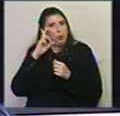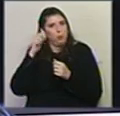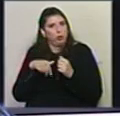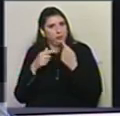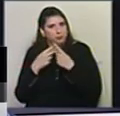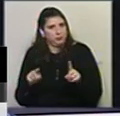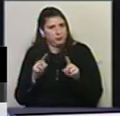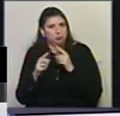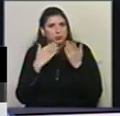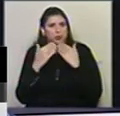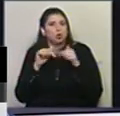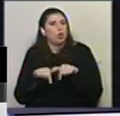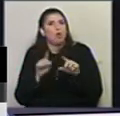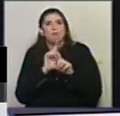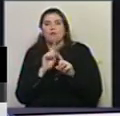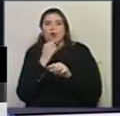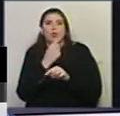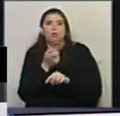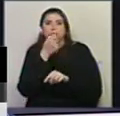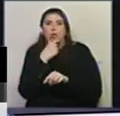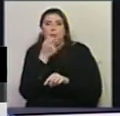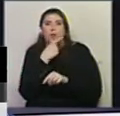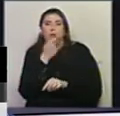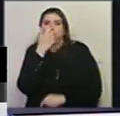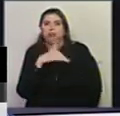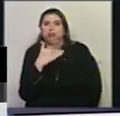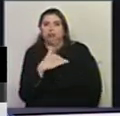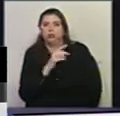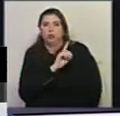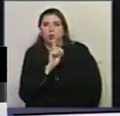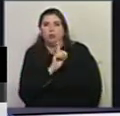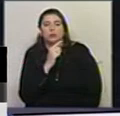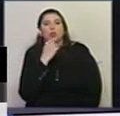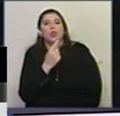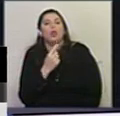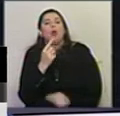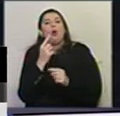yo hoy ya no hablo de medicamentos de alto costo o de alto precio, sino que hablo de prestaciones de salud no cubiertas.